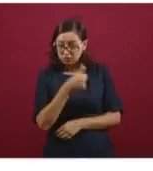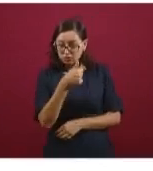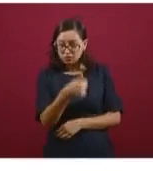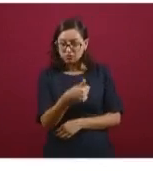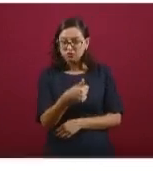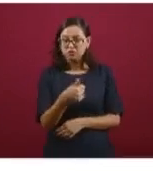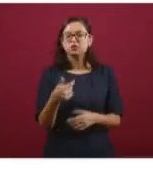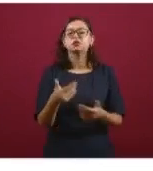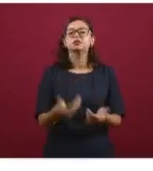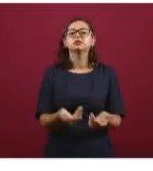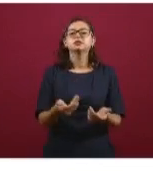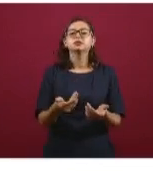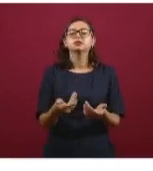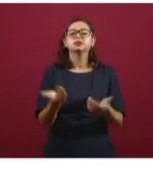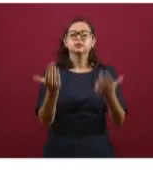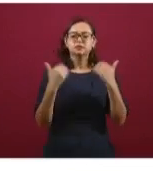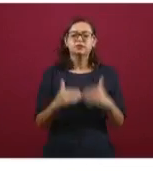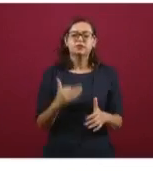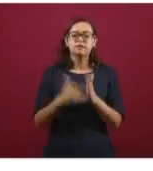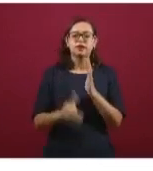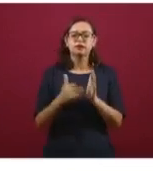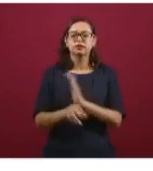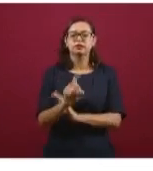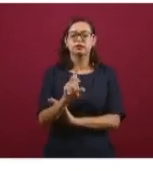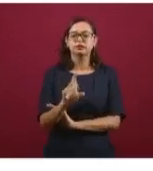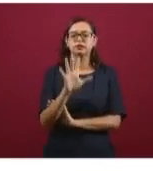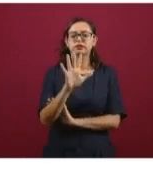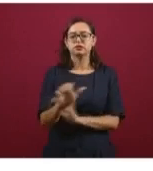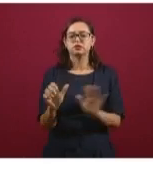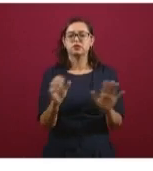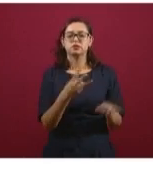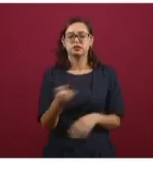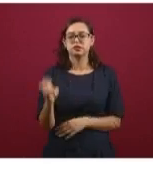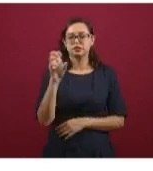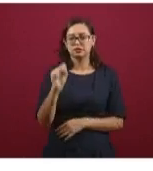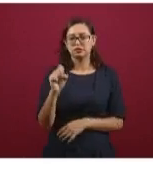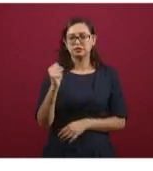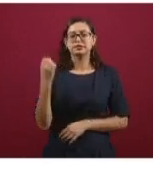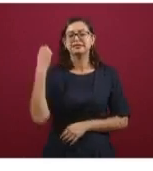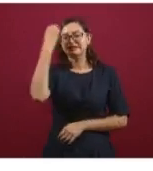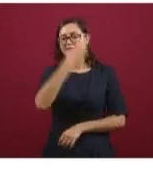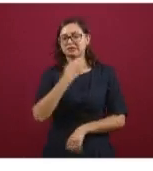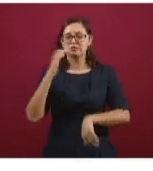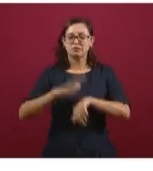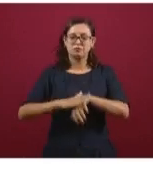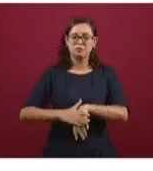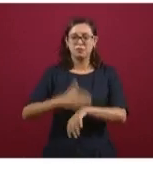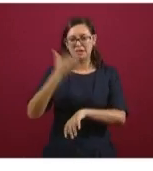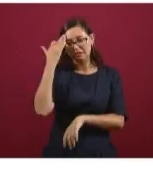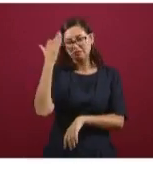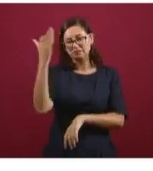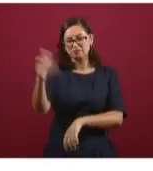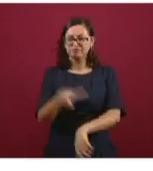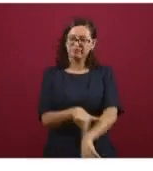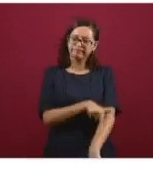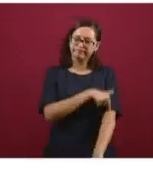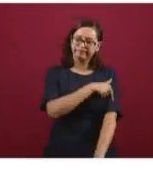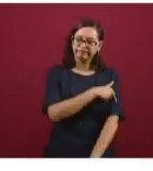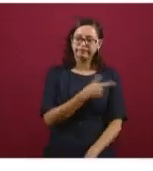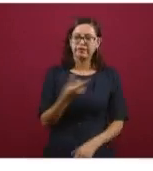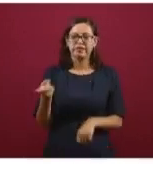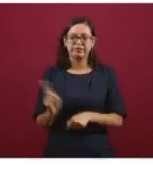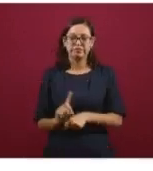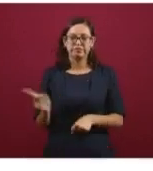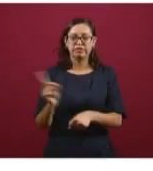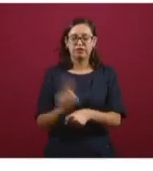5,456 y nos restan todavía 35,360. Este examen es un poco más tardado, diariamente lo realiza un